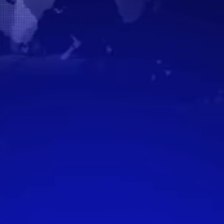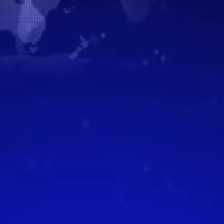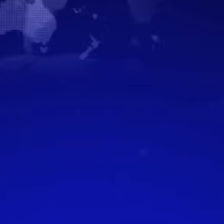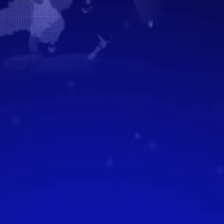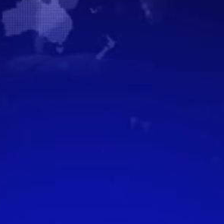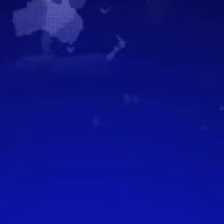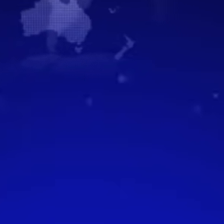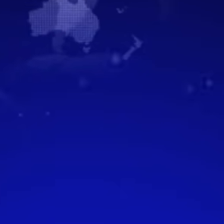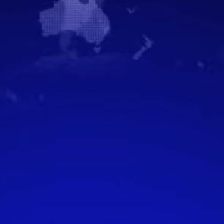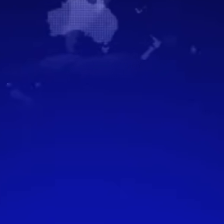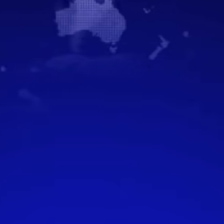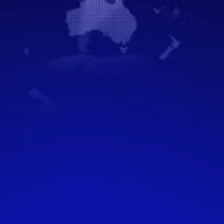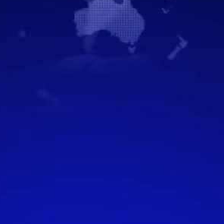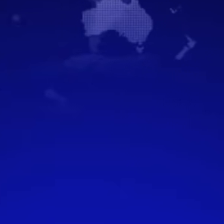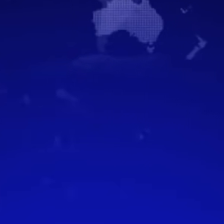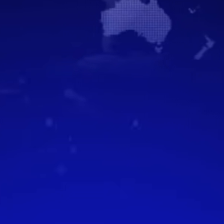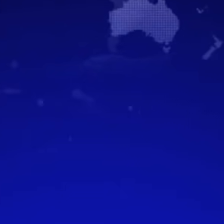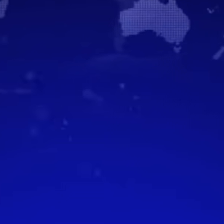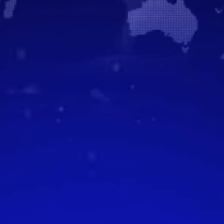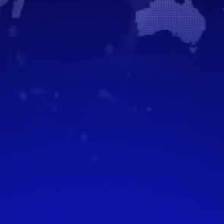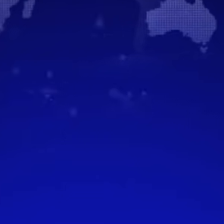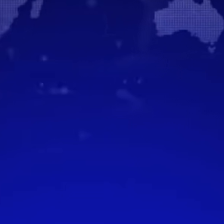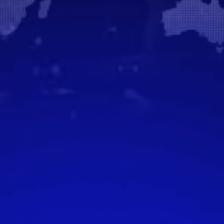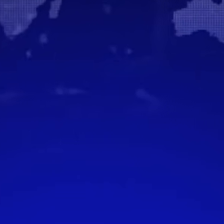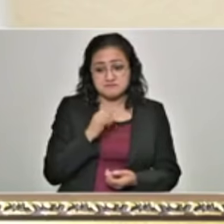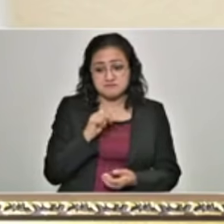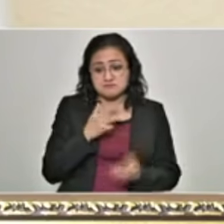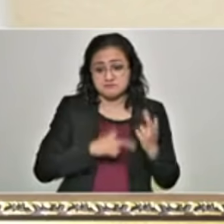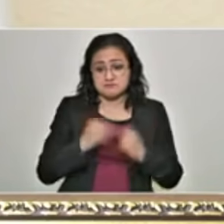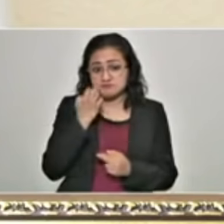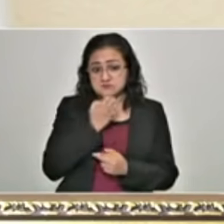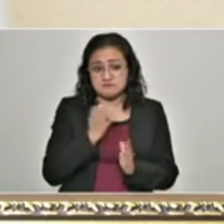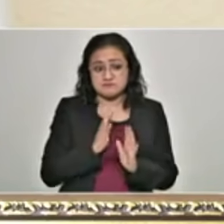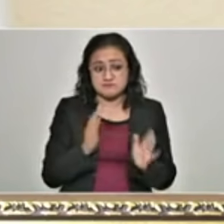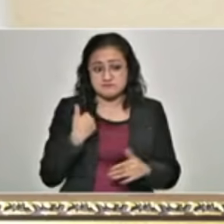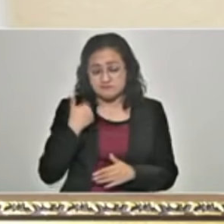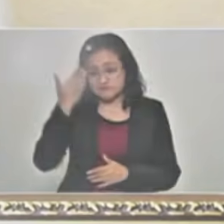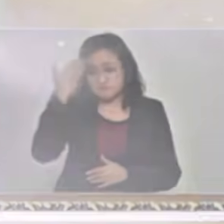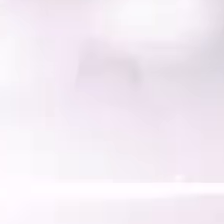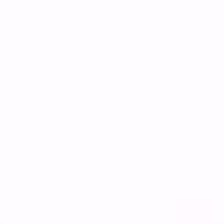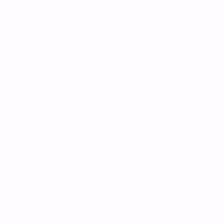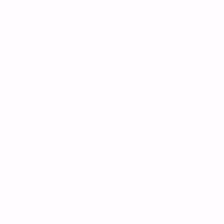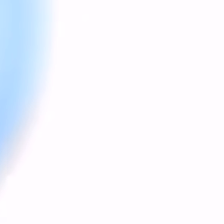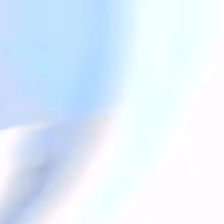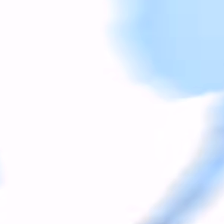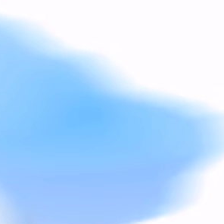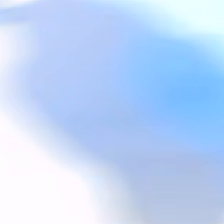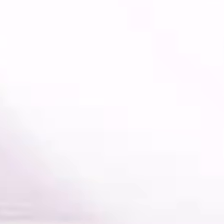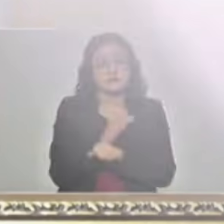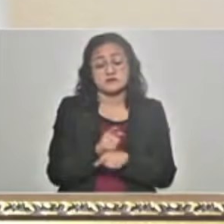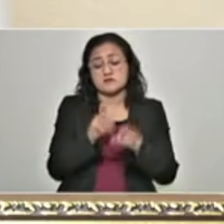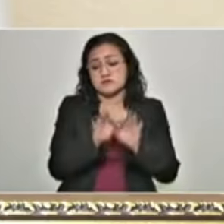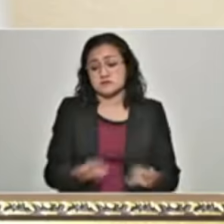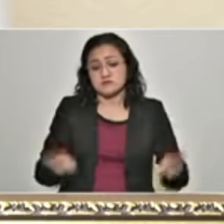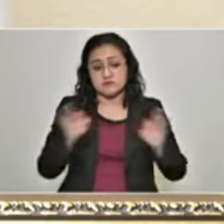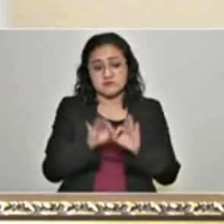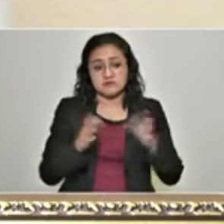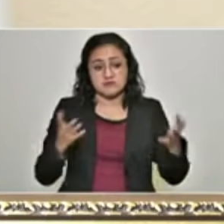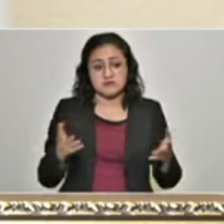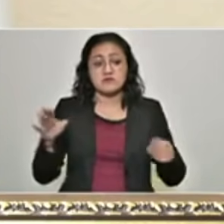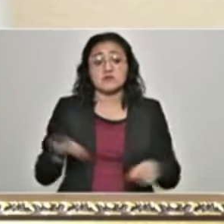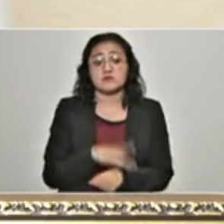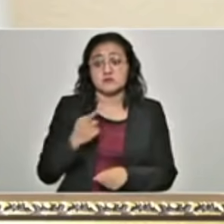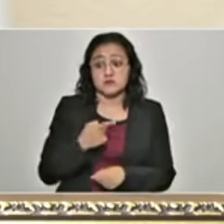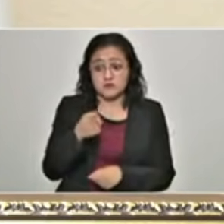mandar a la escuela a sus hijos para evitar que se contagien la educación una actividad esencial porque sin